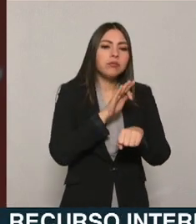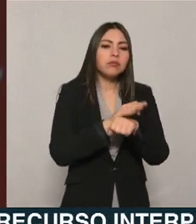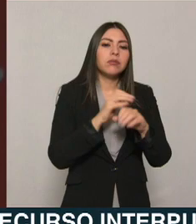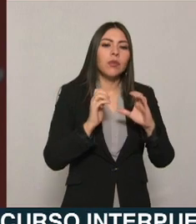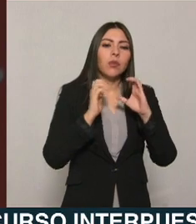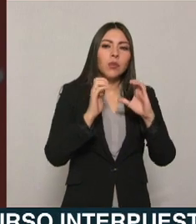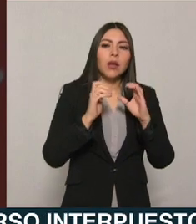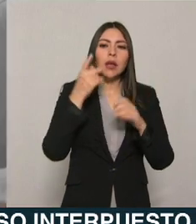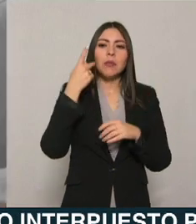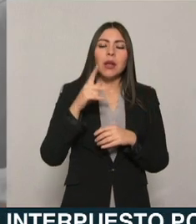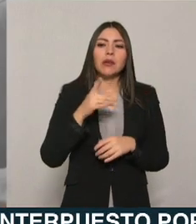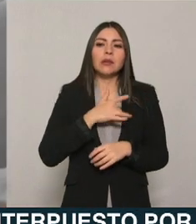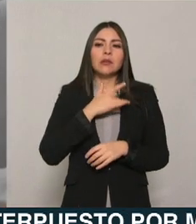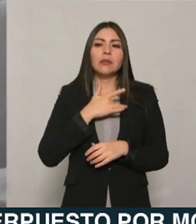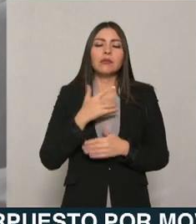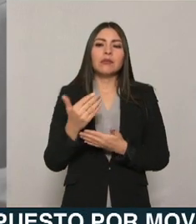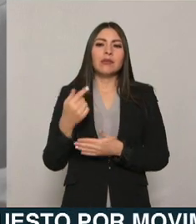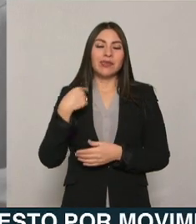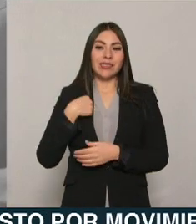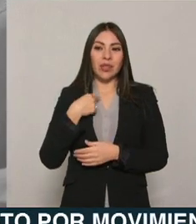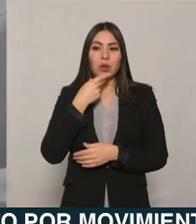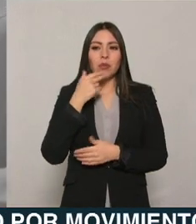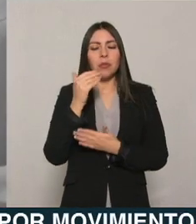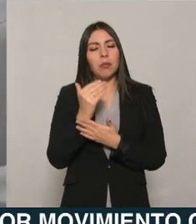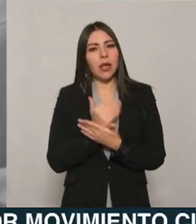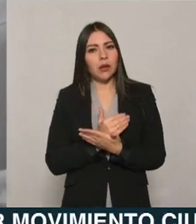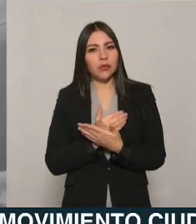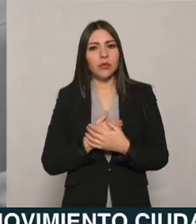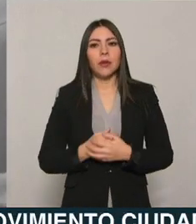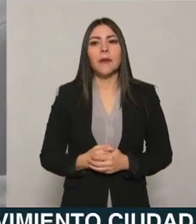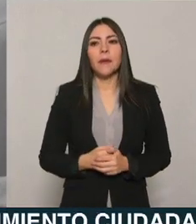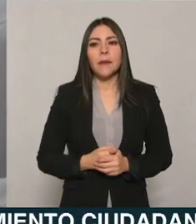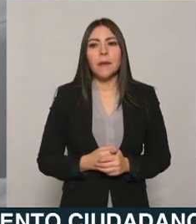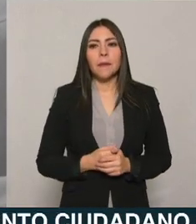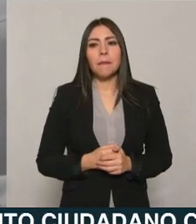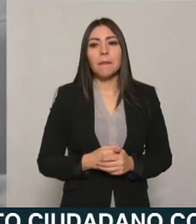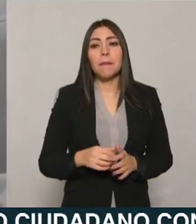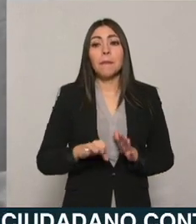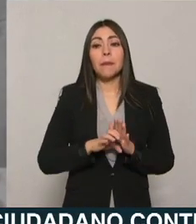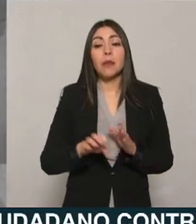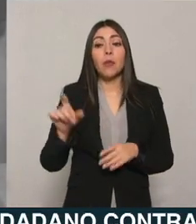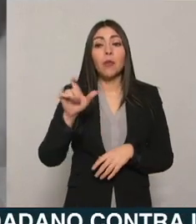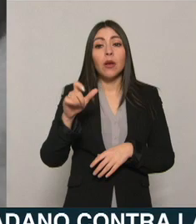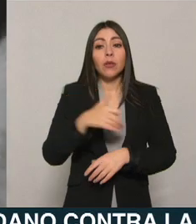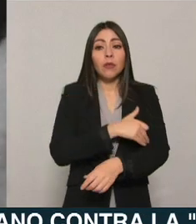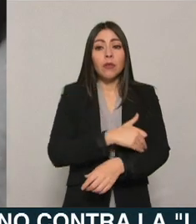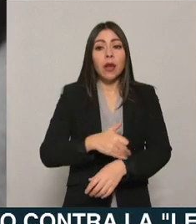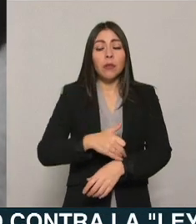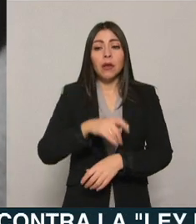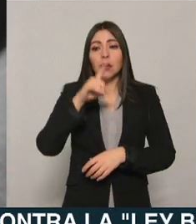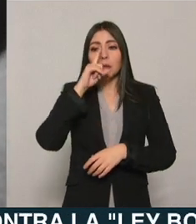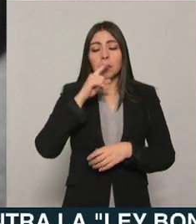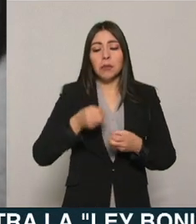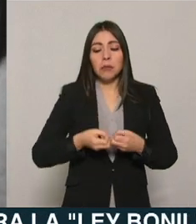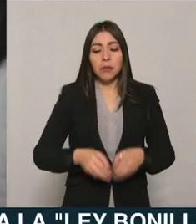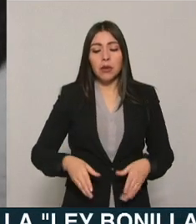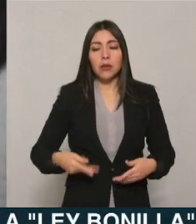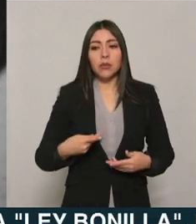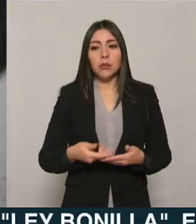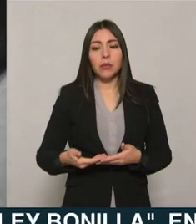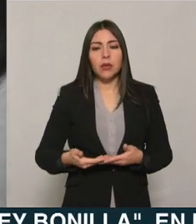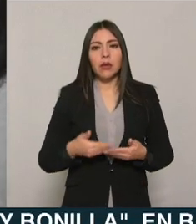pero menos hacia el sentir. Existen diversas formas para ayudar a una familia que ha pasado por una pérdida perinatal,